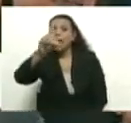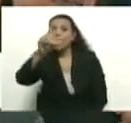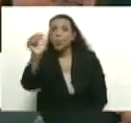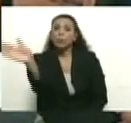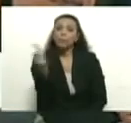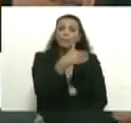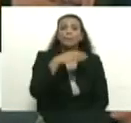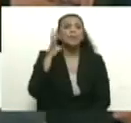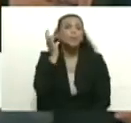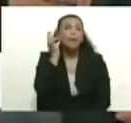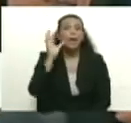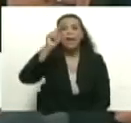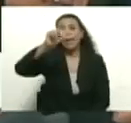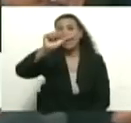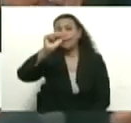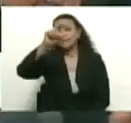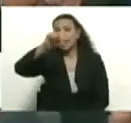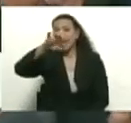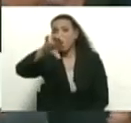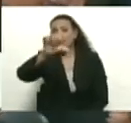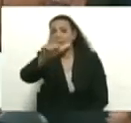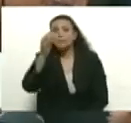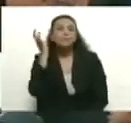Nancy Sejol,